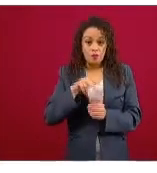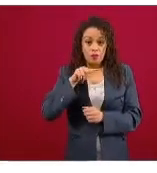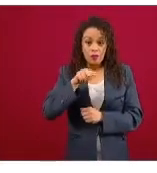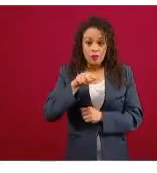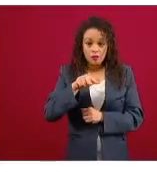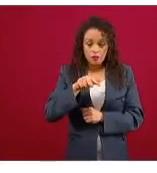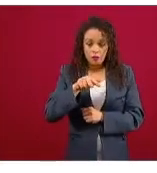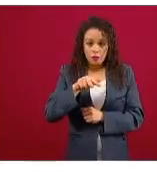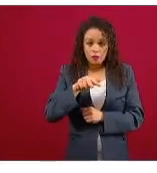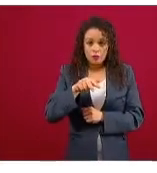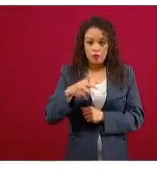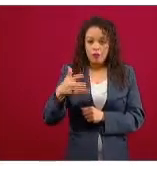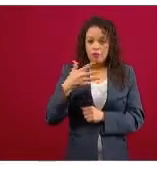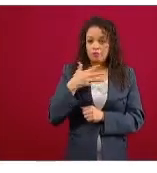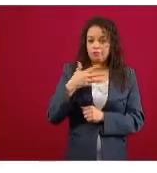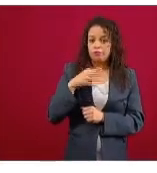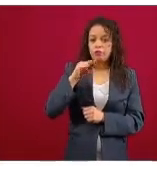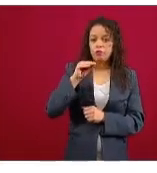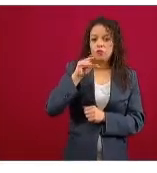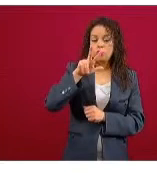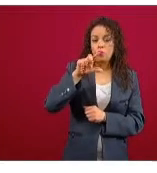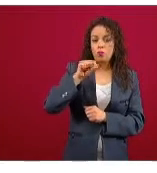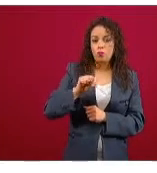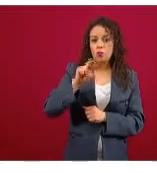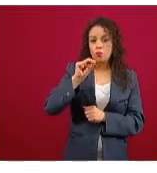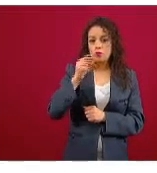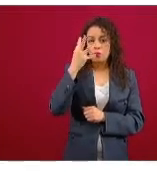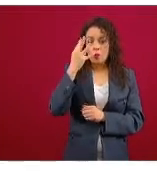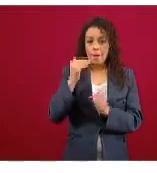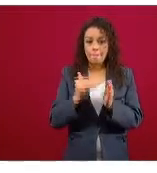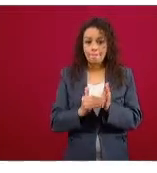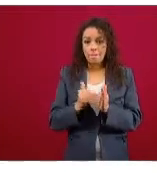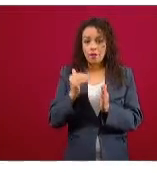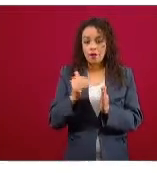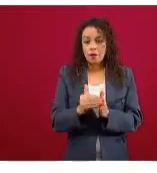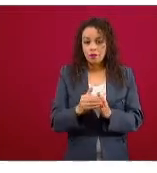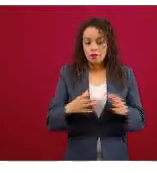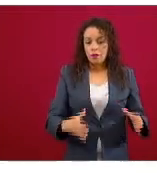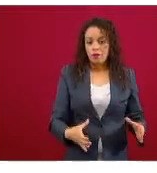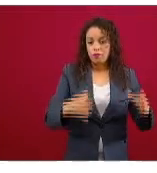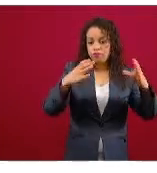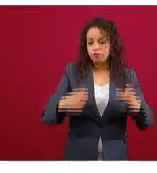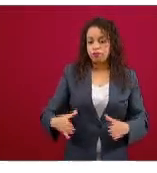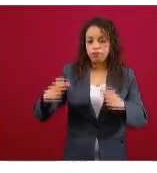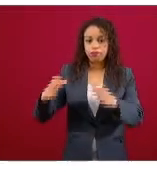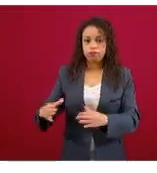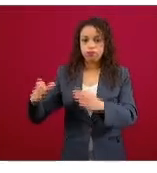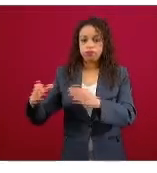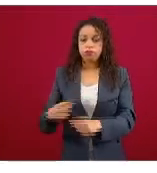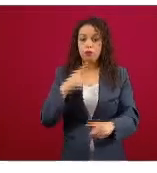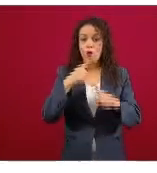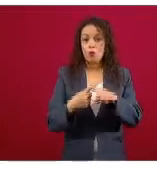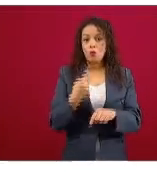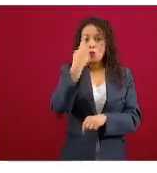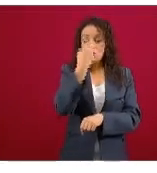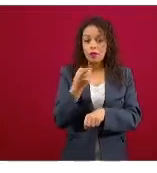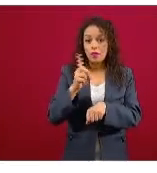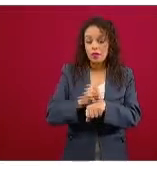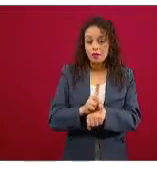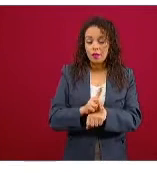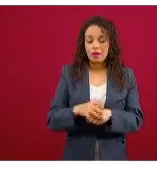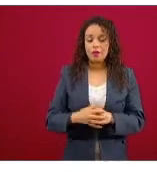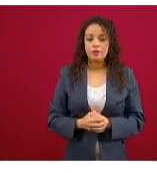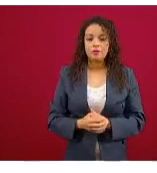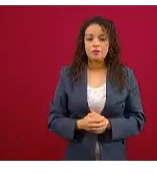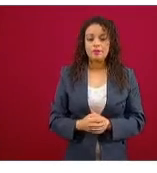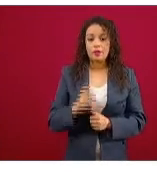demanda de 98.84 millones de barriles por día. En el